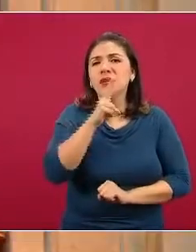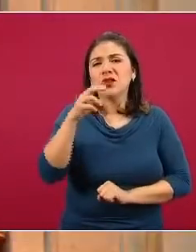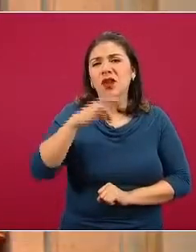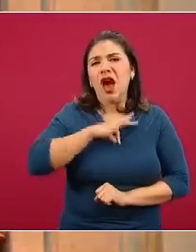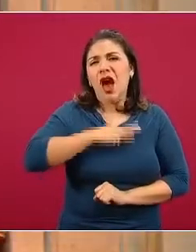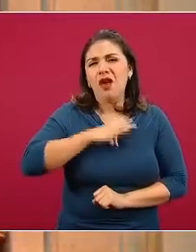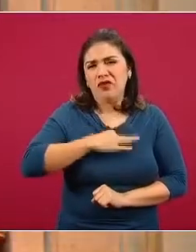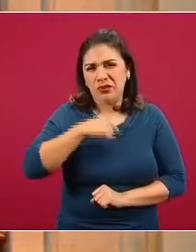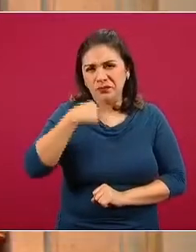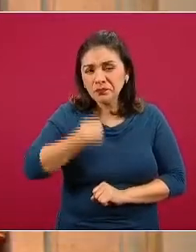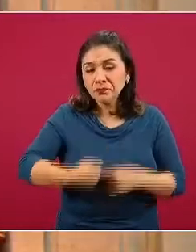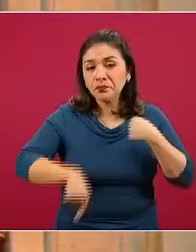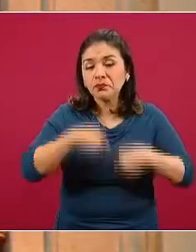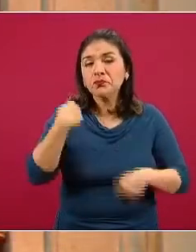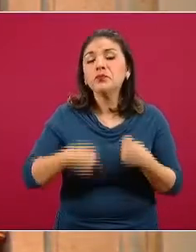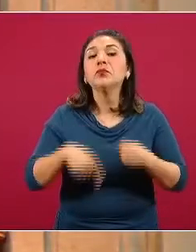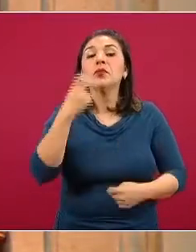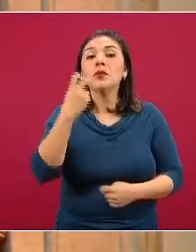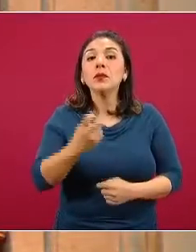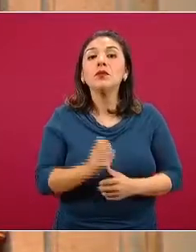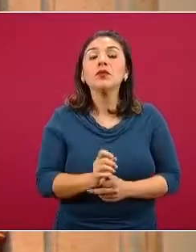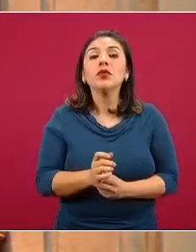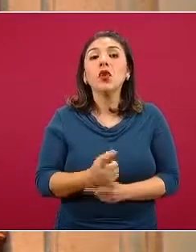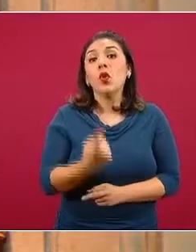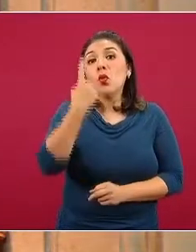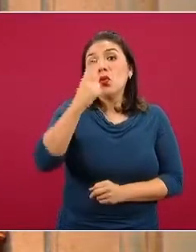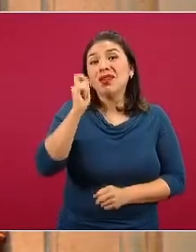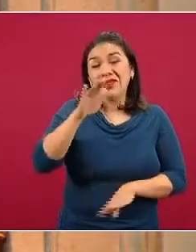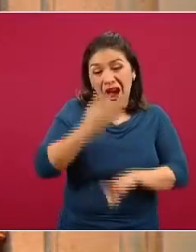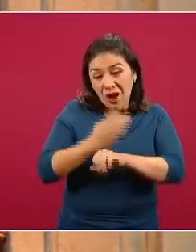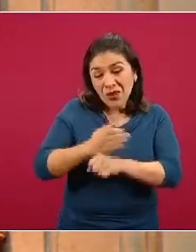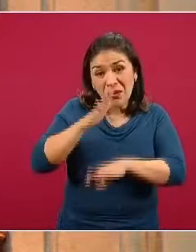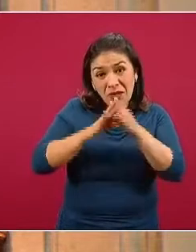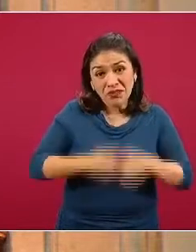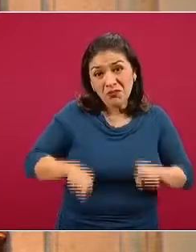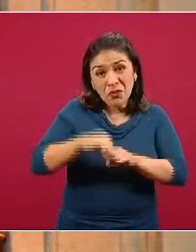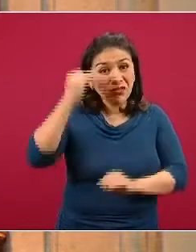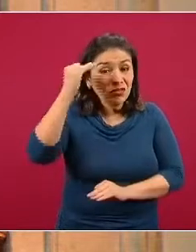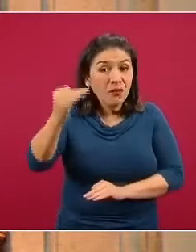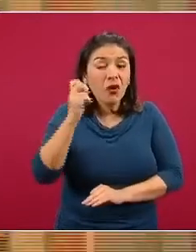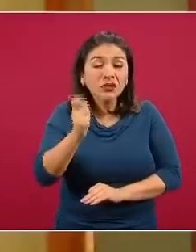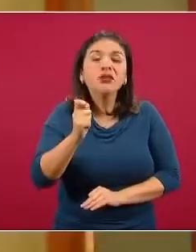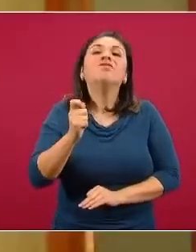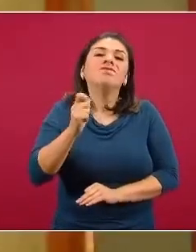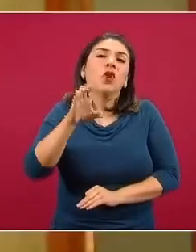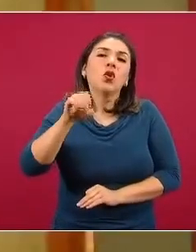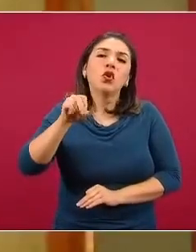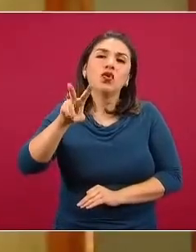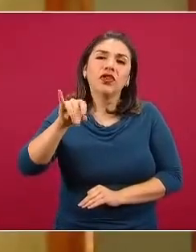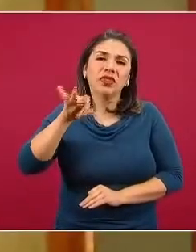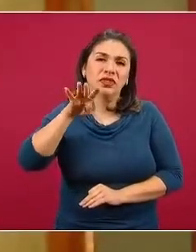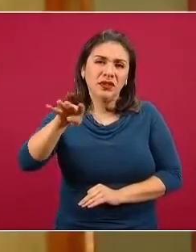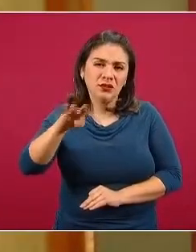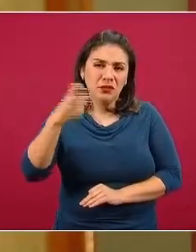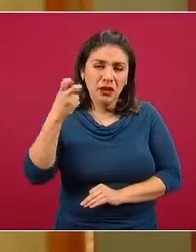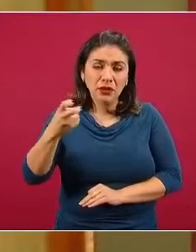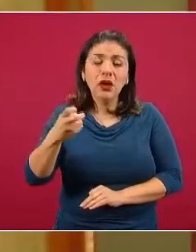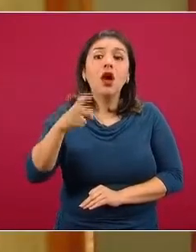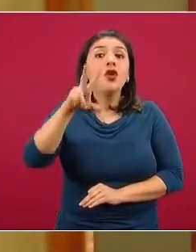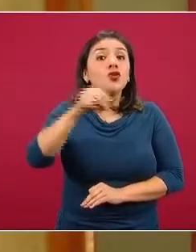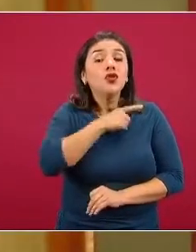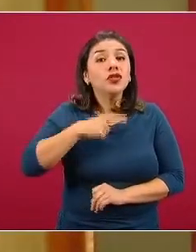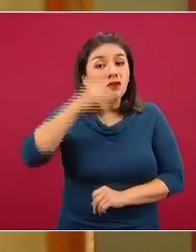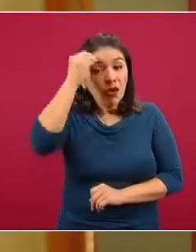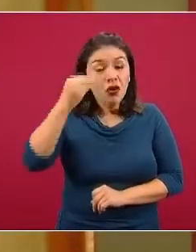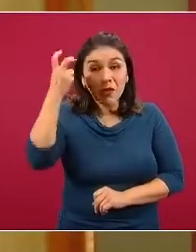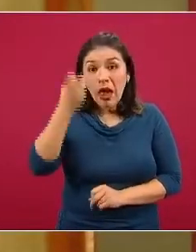respiratorias agudas, virales, una de ellas o la más importante en este momento, COVID-19, sin olvidar que en